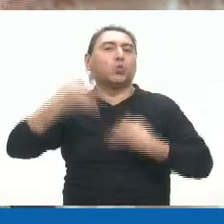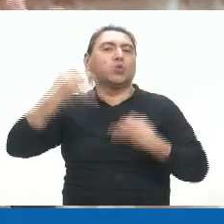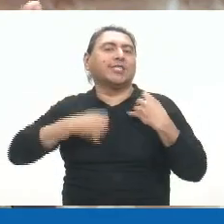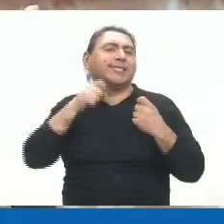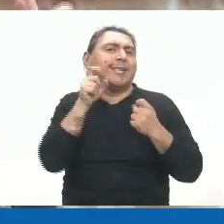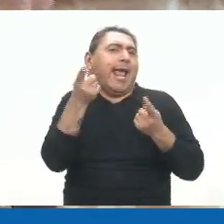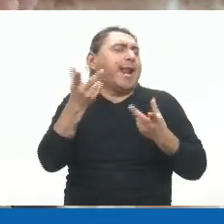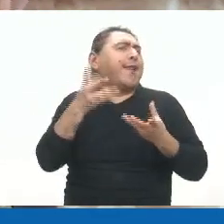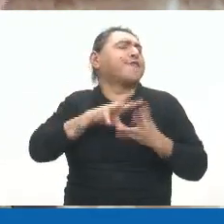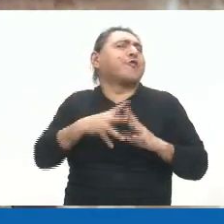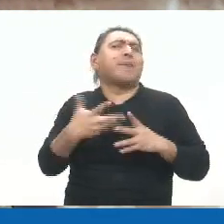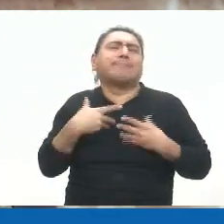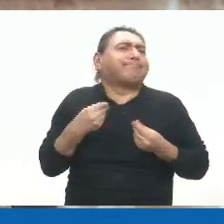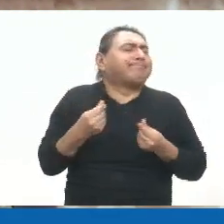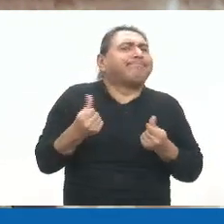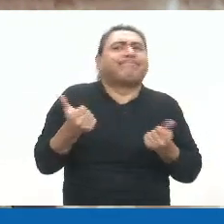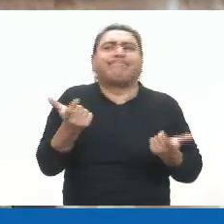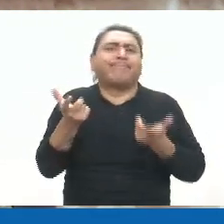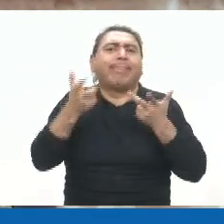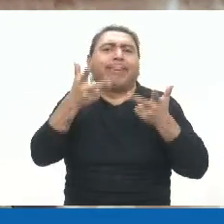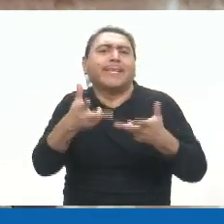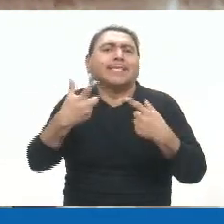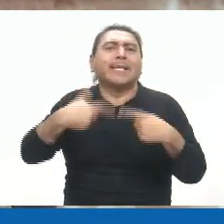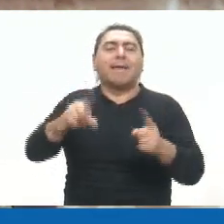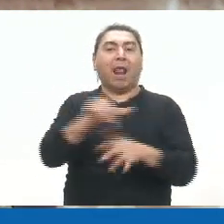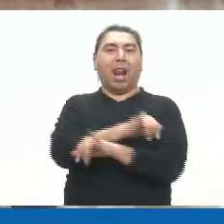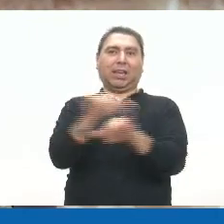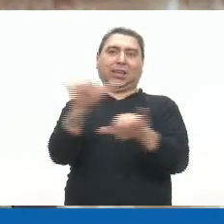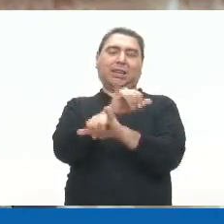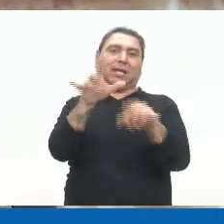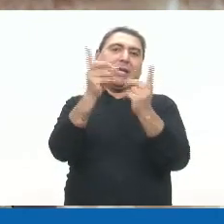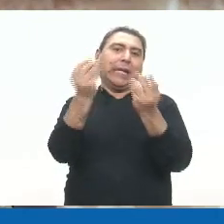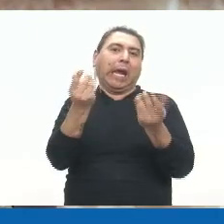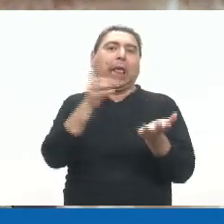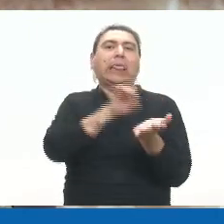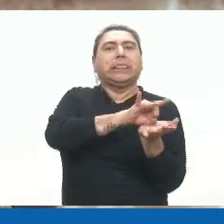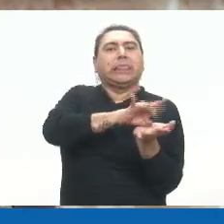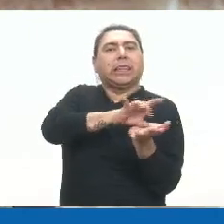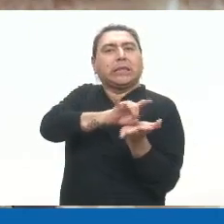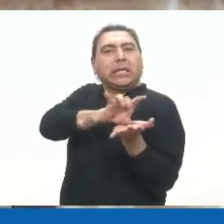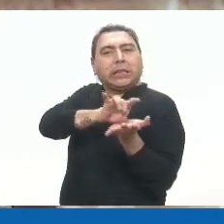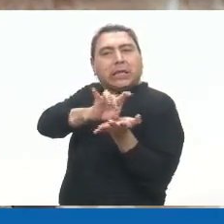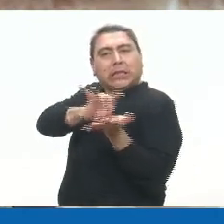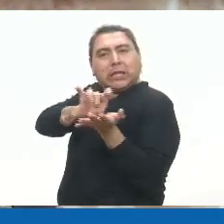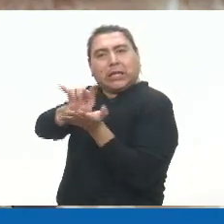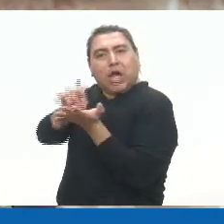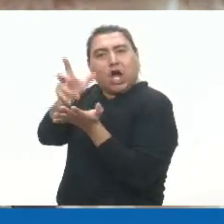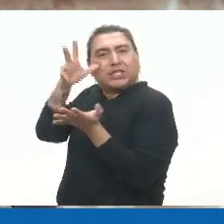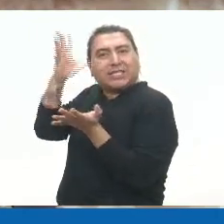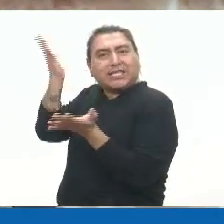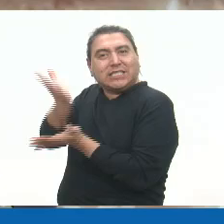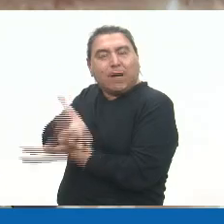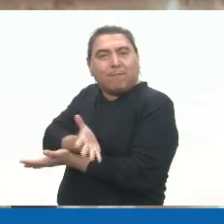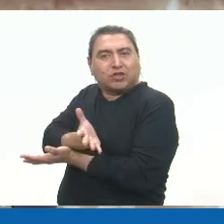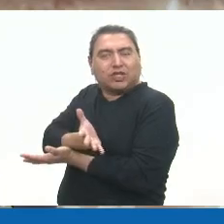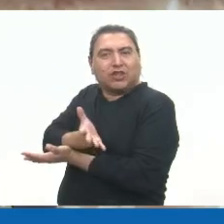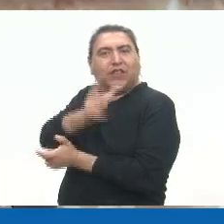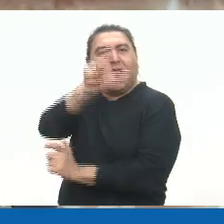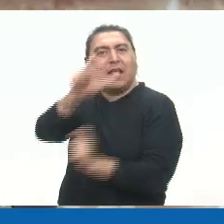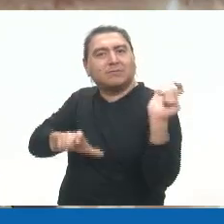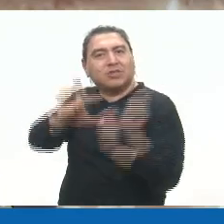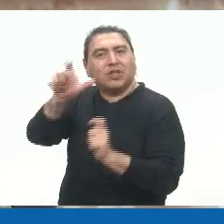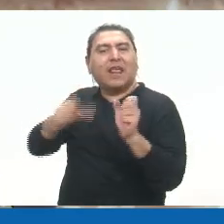muy livianamente dice y anuncia el despido del 85 por de las